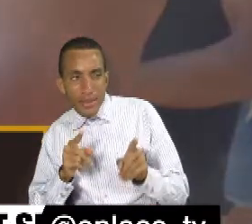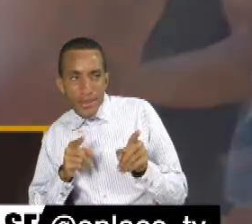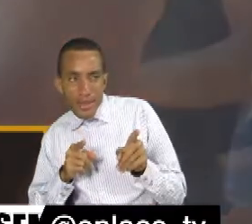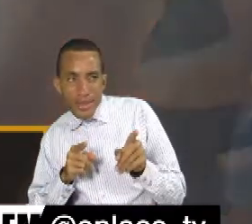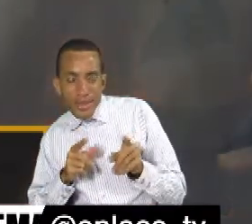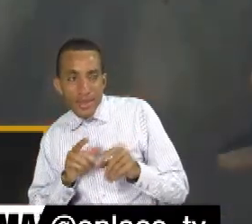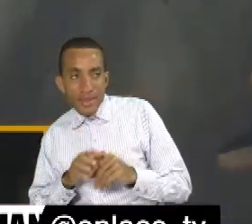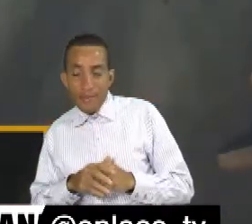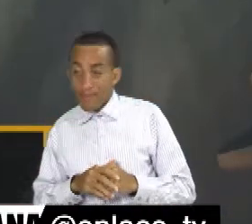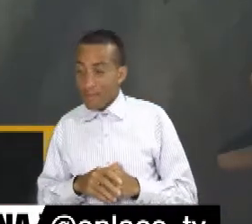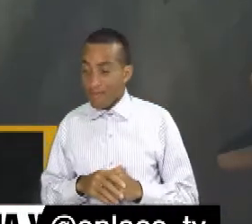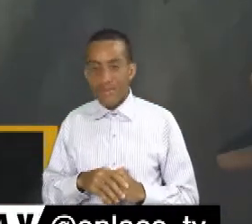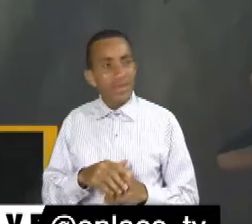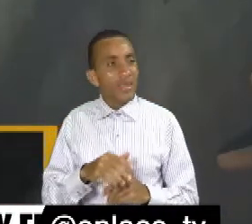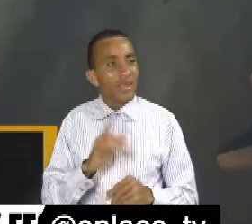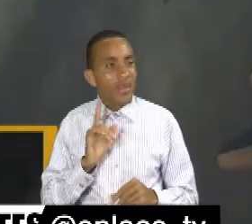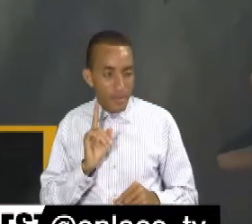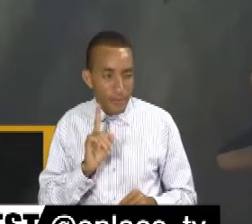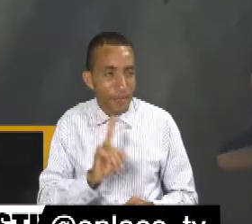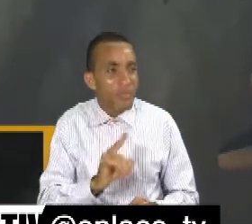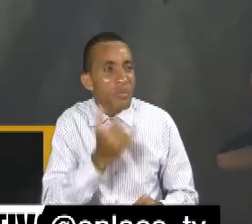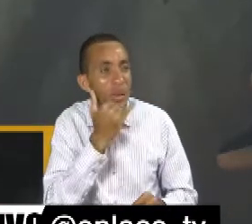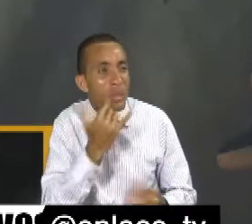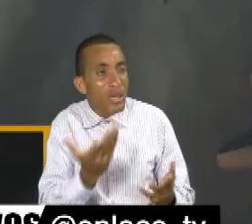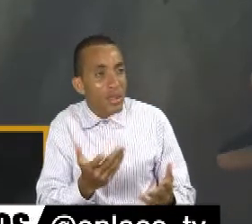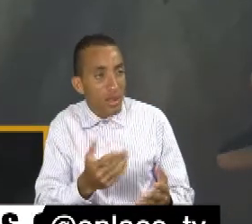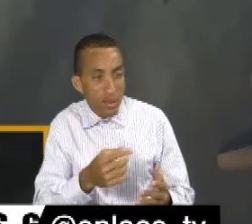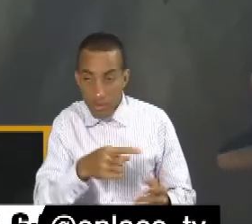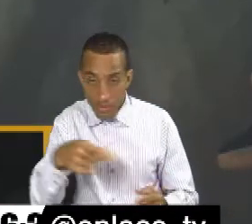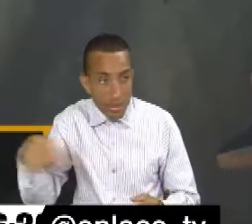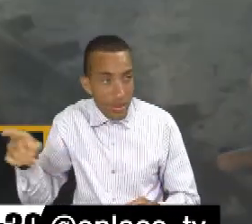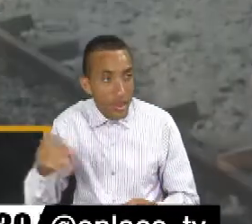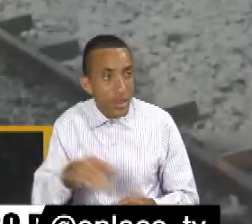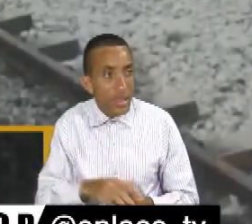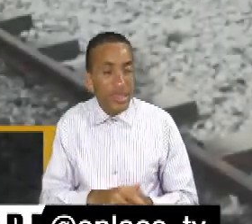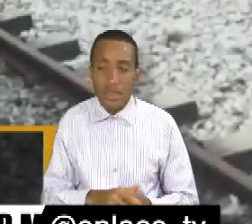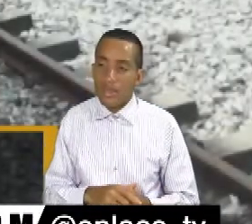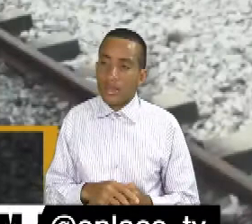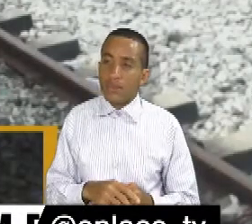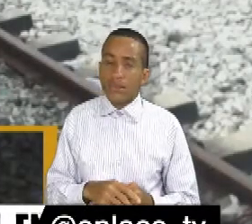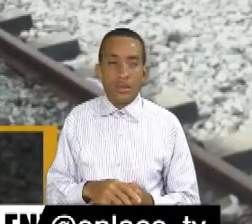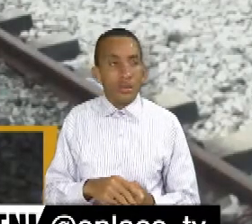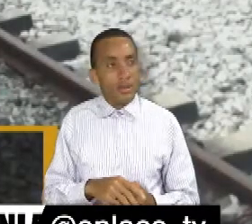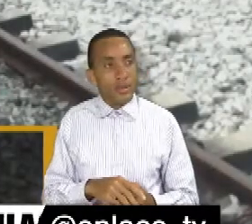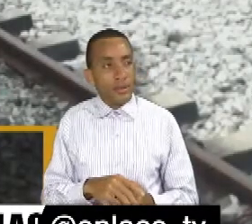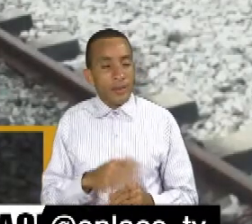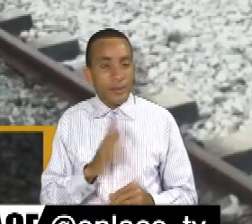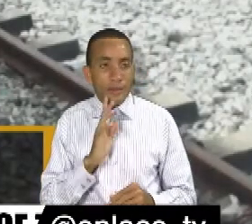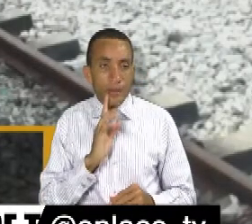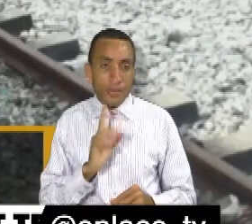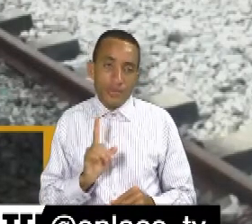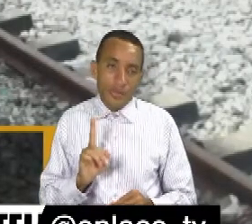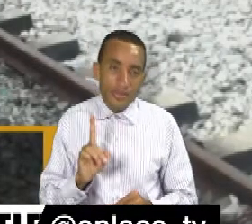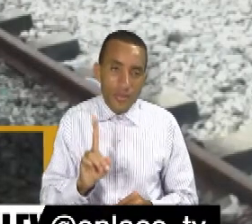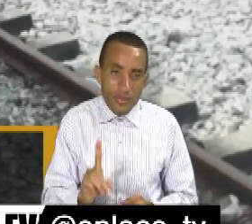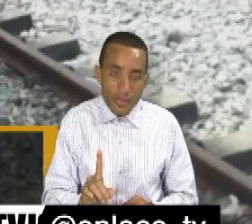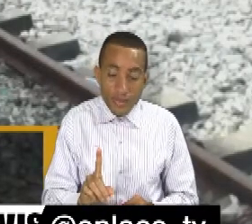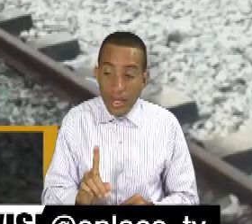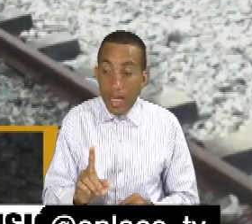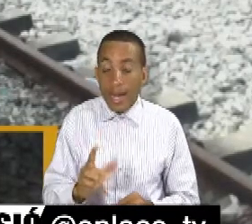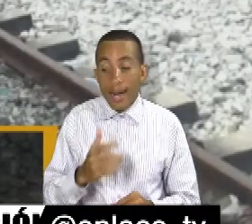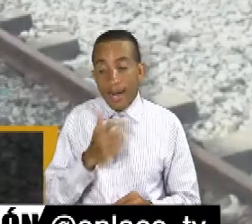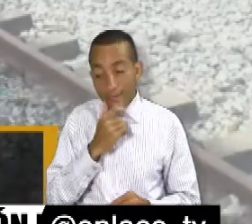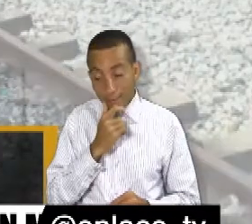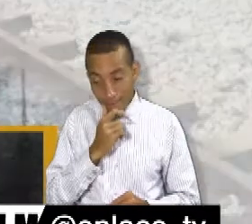yo y le dije, hey amigo, ¿qué pasa? ¿Por qué no van y ven? No, mire la situación. Entonces yo me acerqué a la abuelita y le dije, ay mamita,